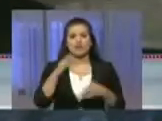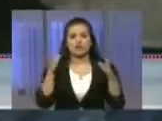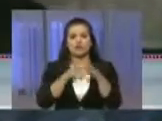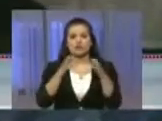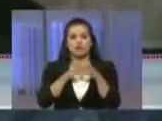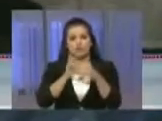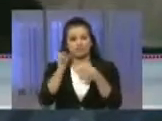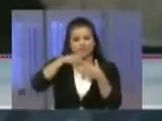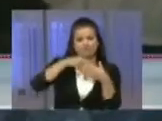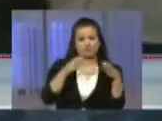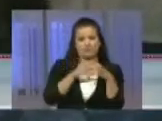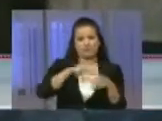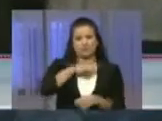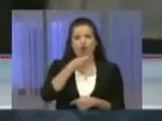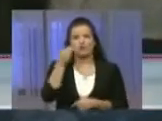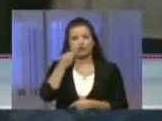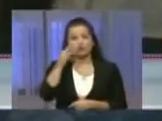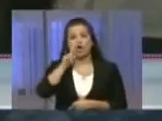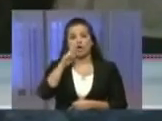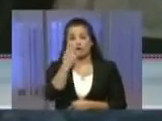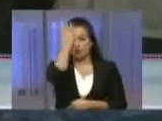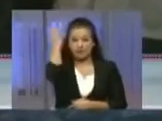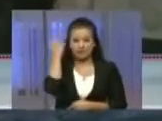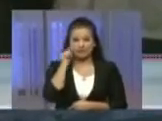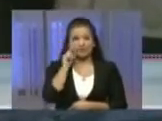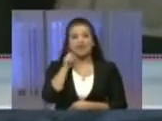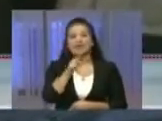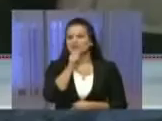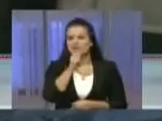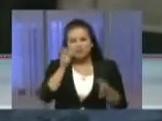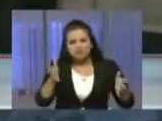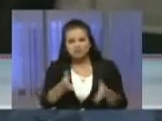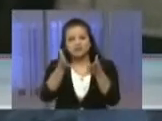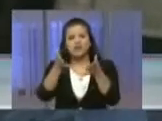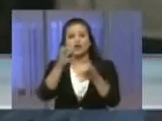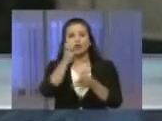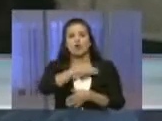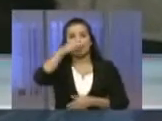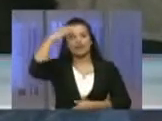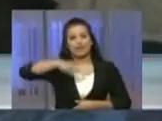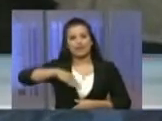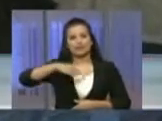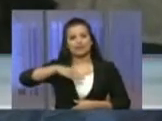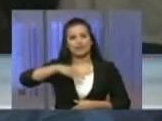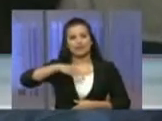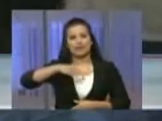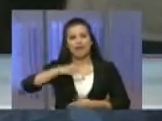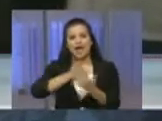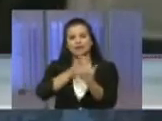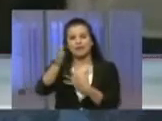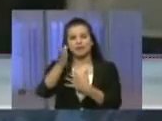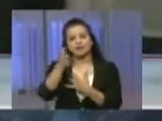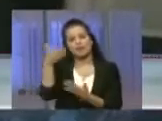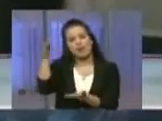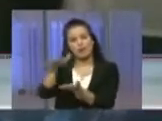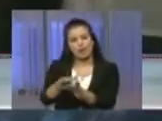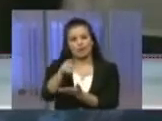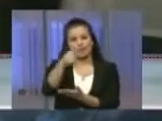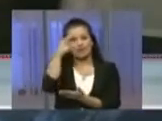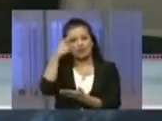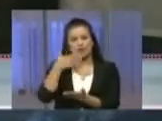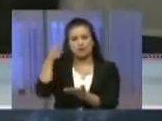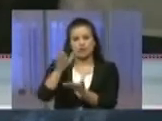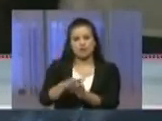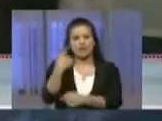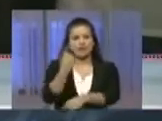Serra misión que impulsó el este nuestro comandante eterno a través de la partida física de nuestro